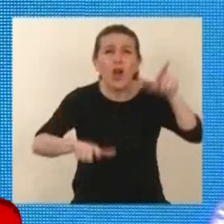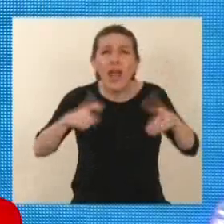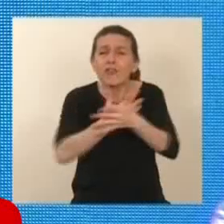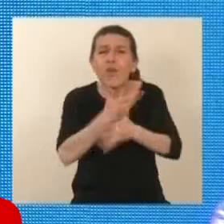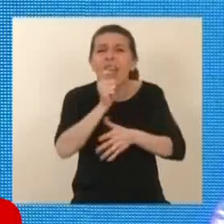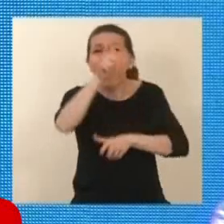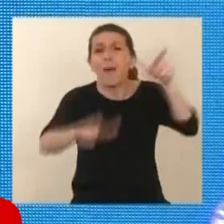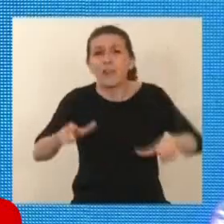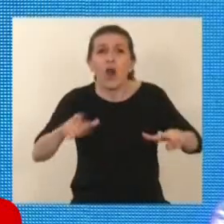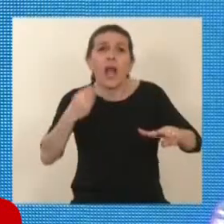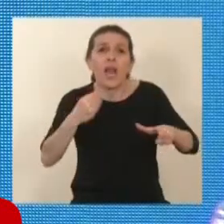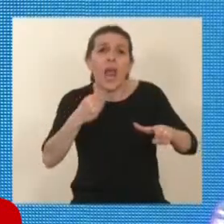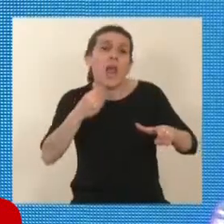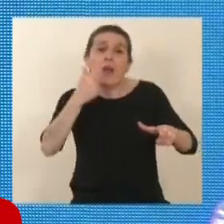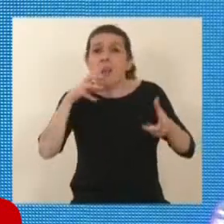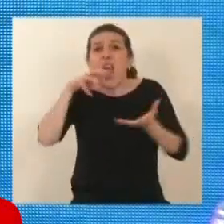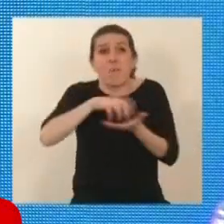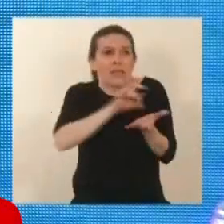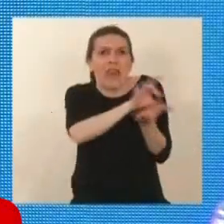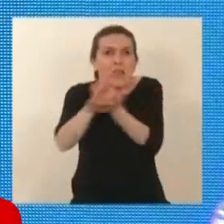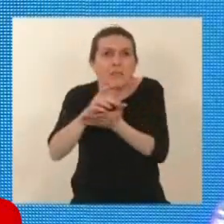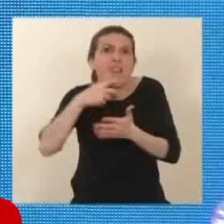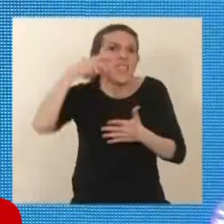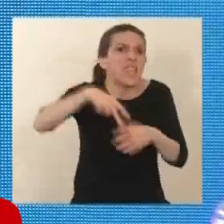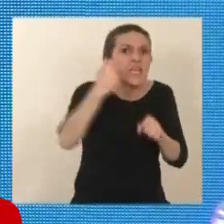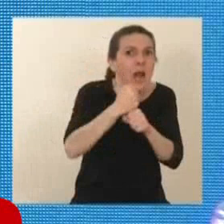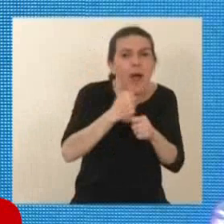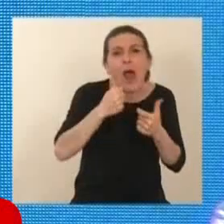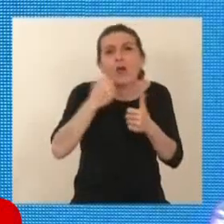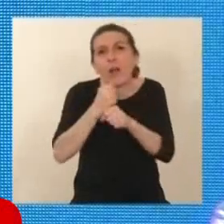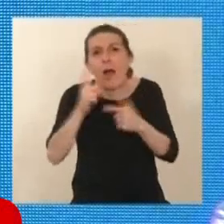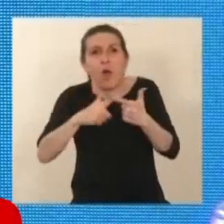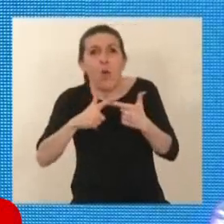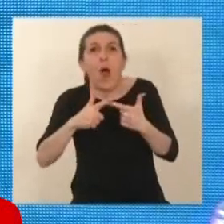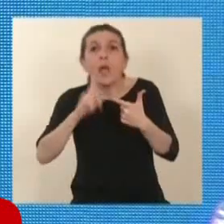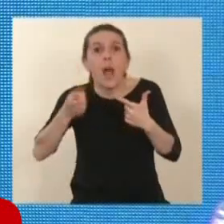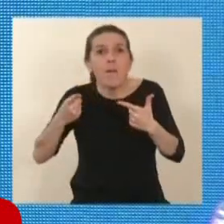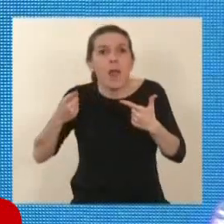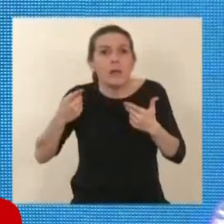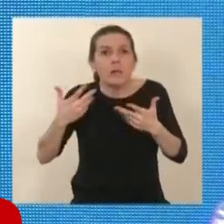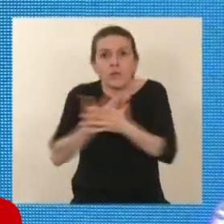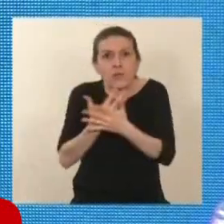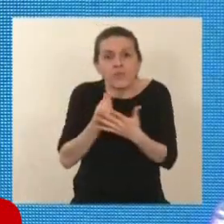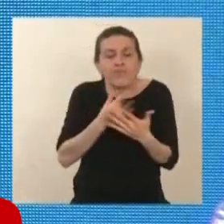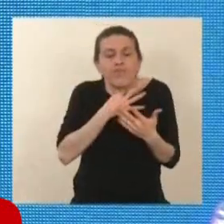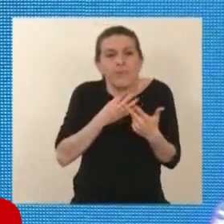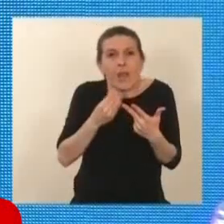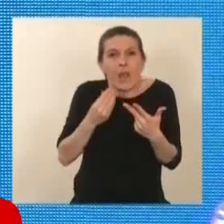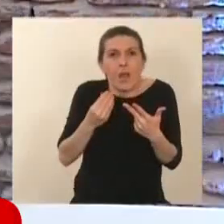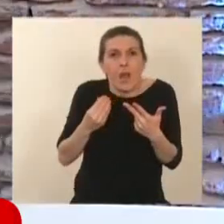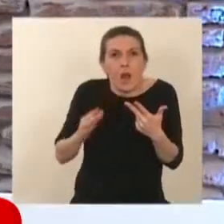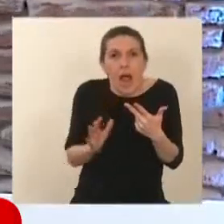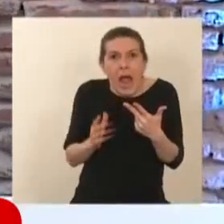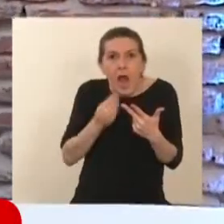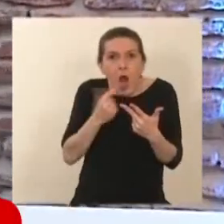en más desempleo, menos empleo, más pobreza y menos oportunidades. Esto es un proceso que hemos transitado, que ha